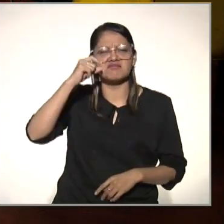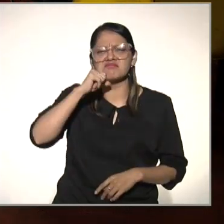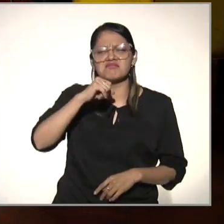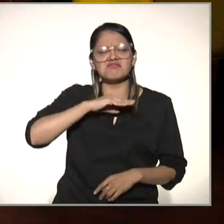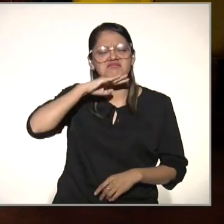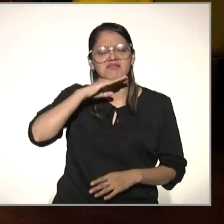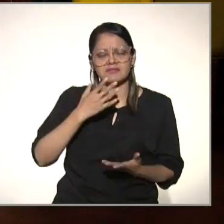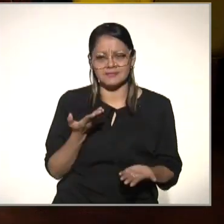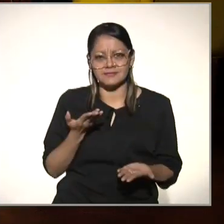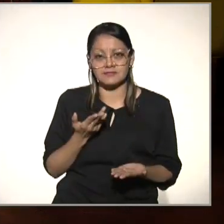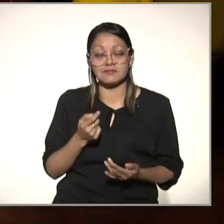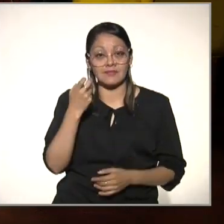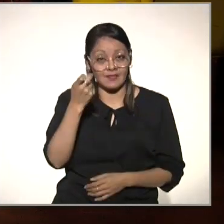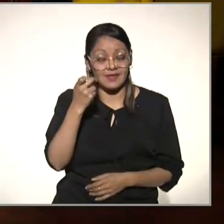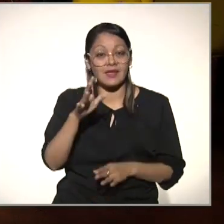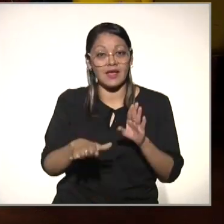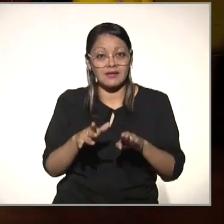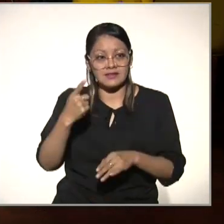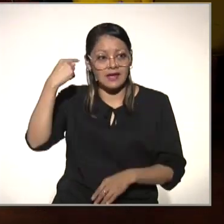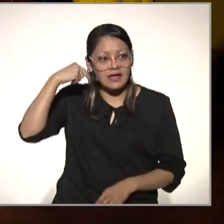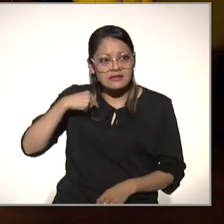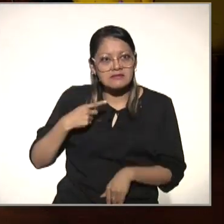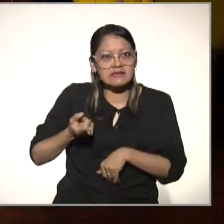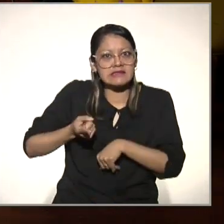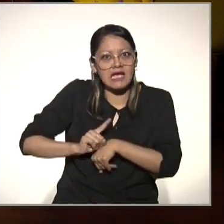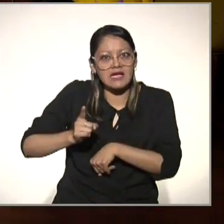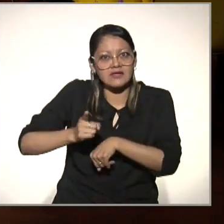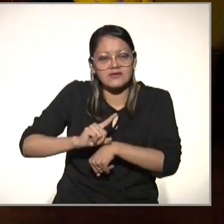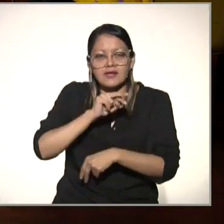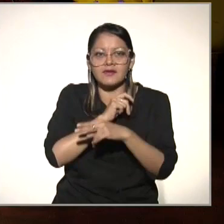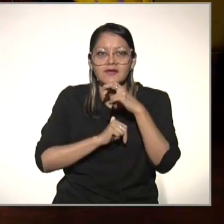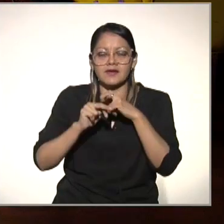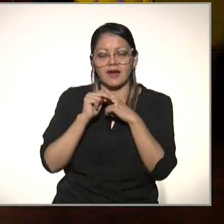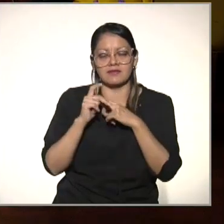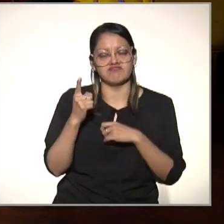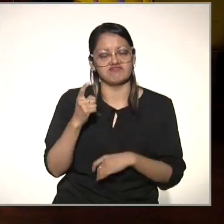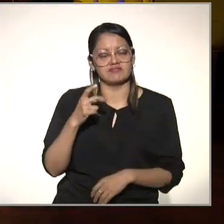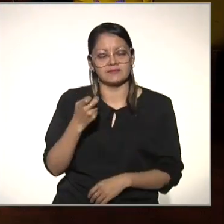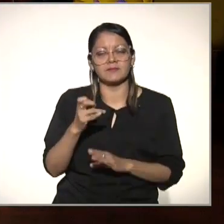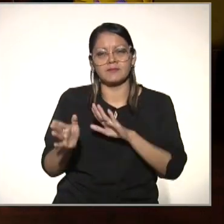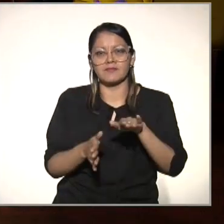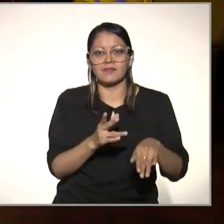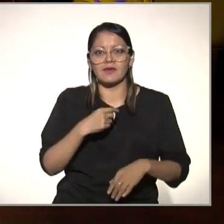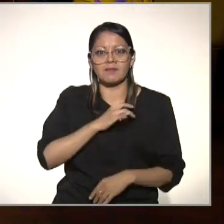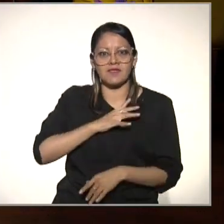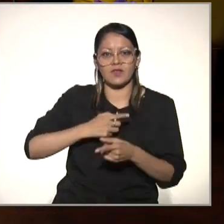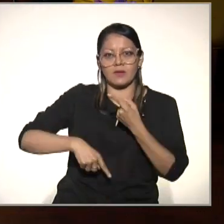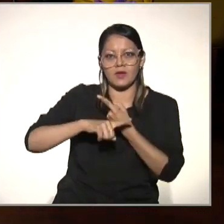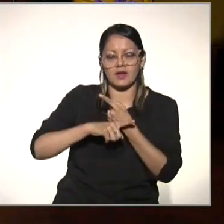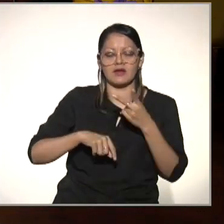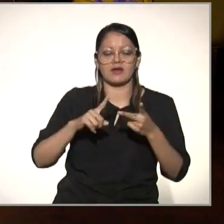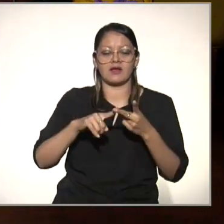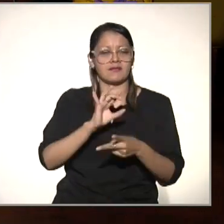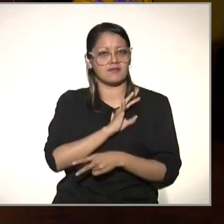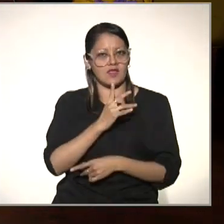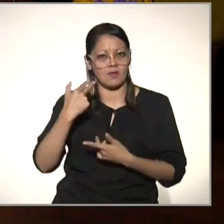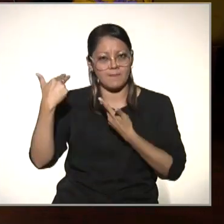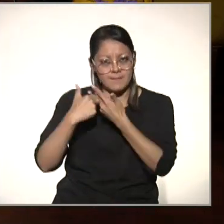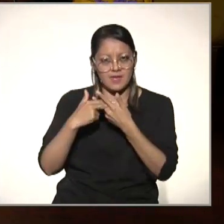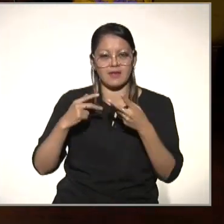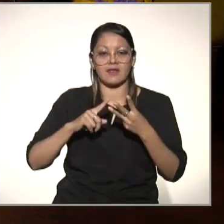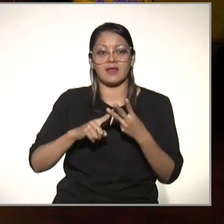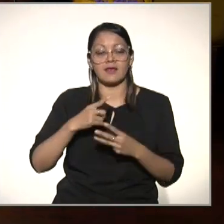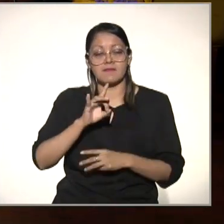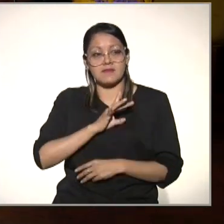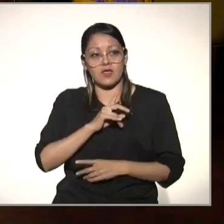eso es violento para una persona que se lo tiene que cuestionar todo el tiempo. El miedo a la violación, el miedo a la que te maten, el miedo a que a tu pareja le hagan